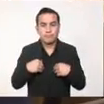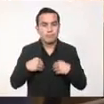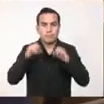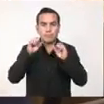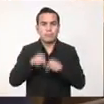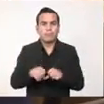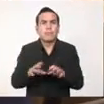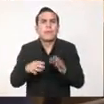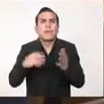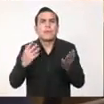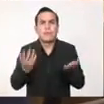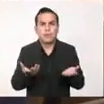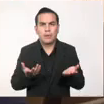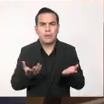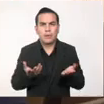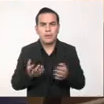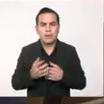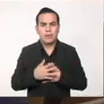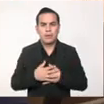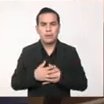ser destituidos.